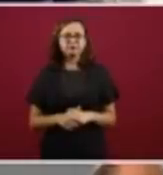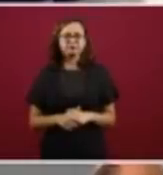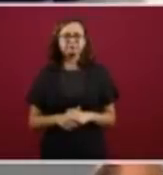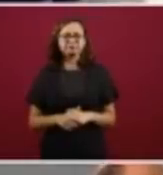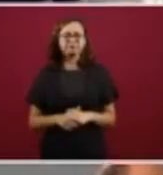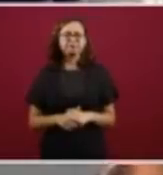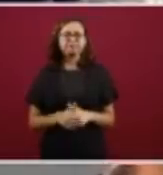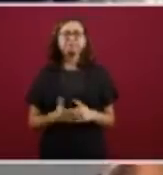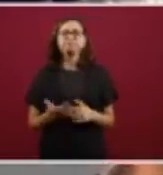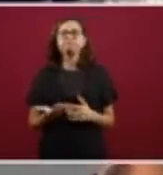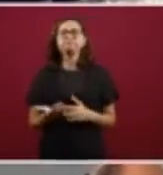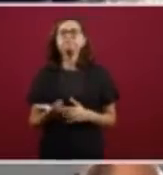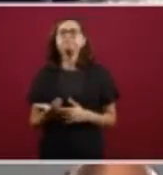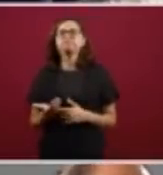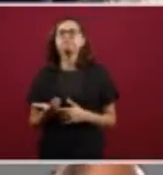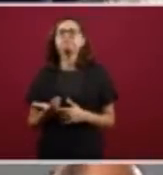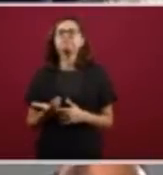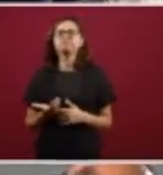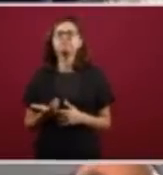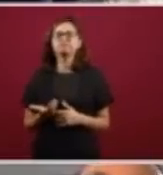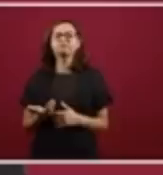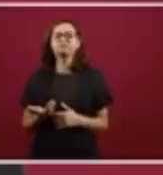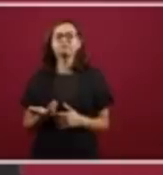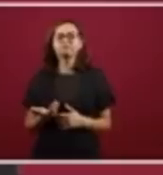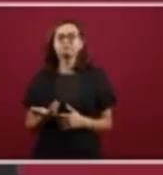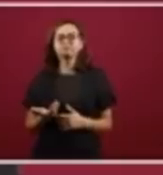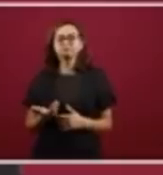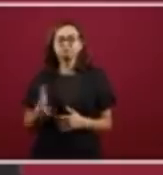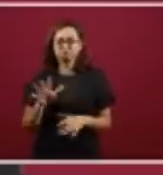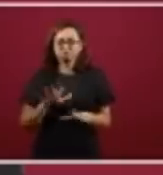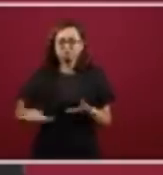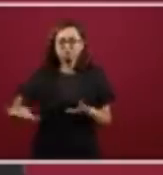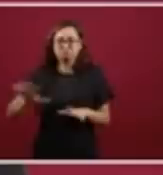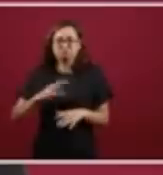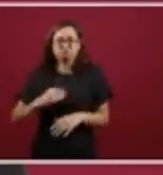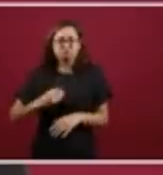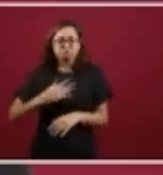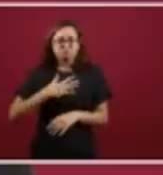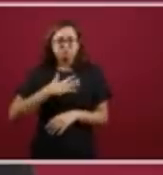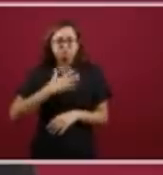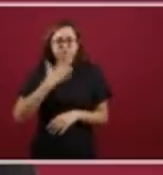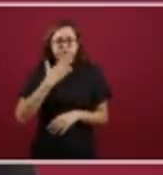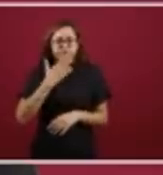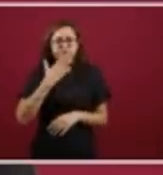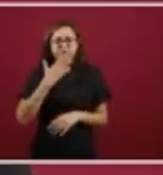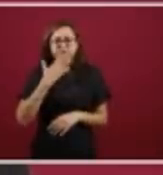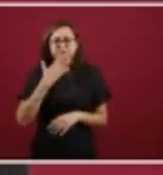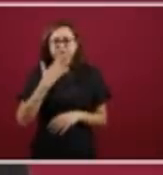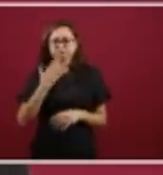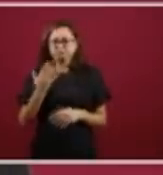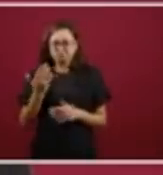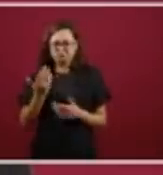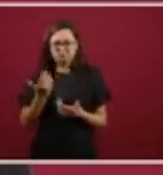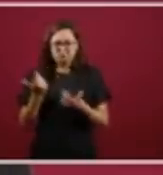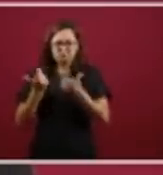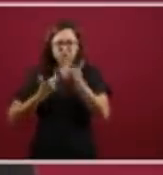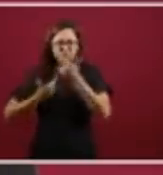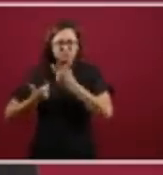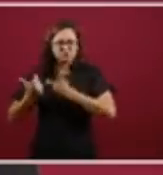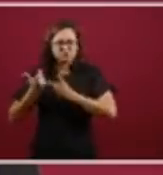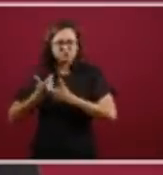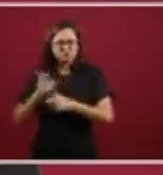Eso tiene que ver con el bienestar, que es el bienestar material y el bienestar del alma.